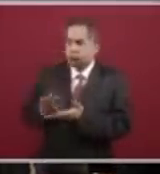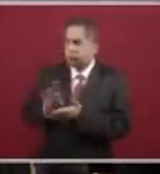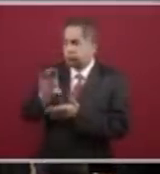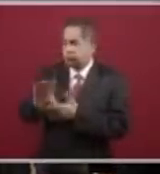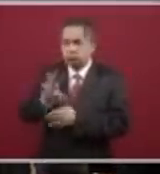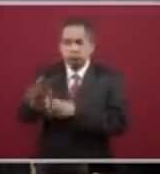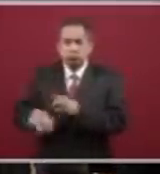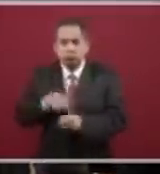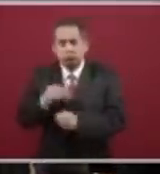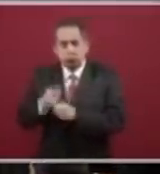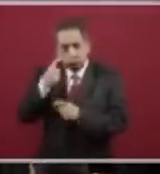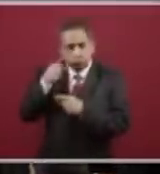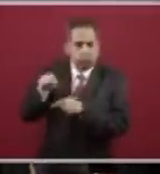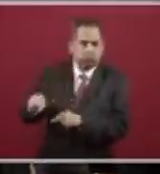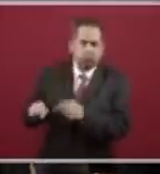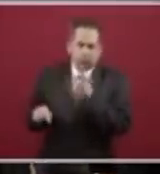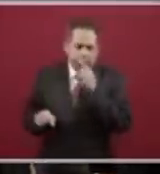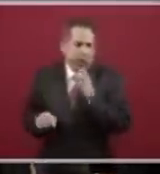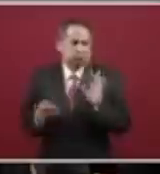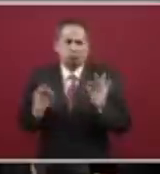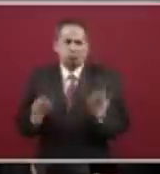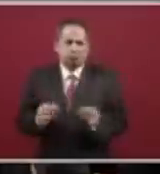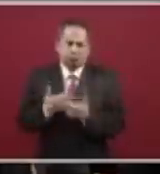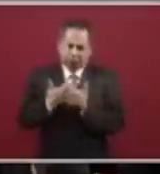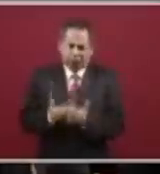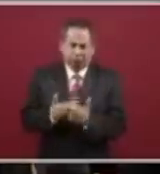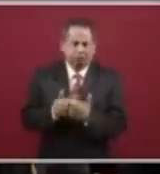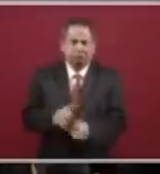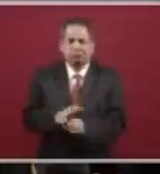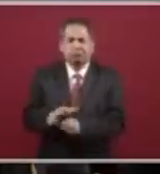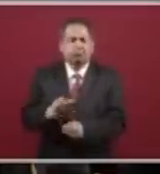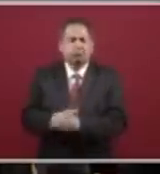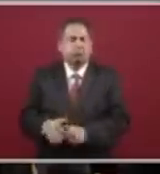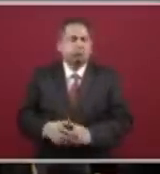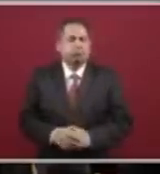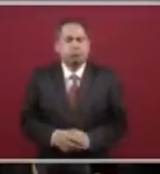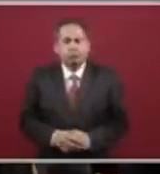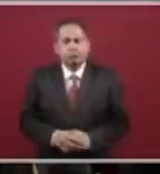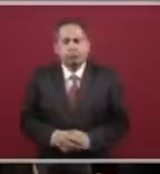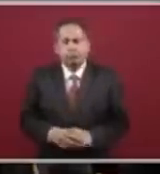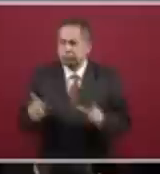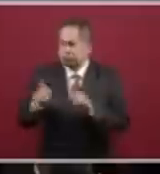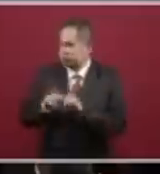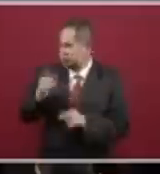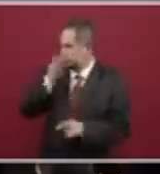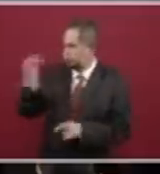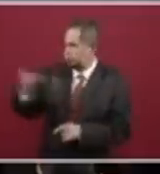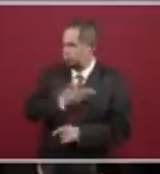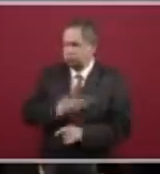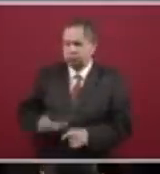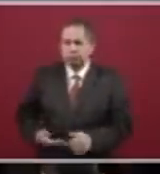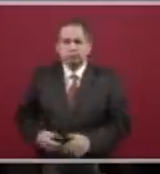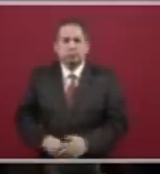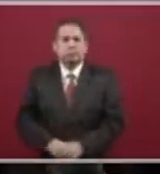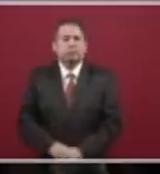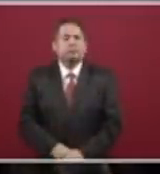programada números redondos en costos paramétricos es todo señor presidente